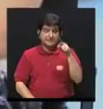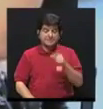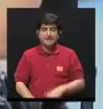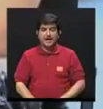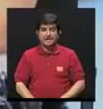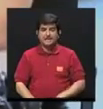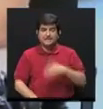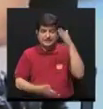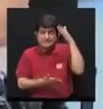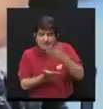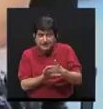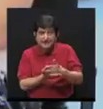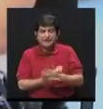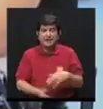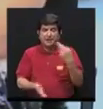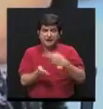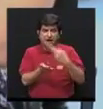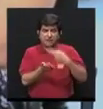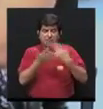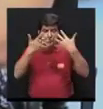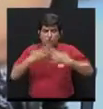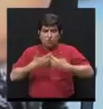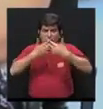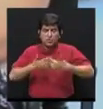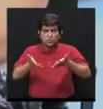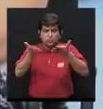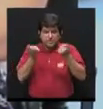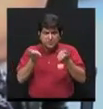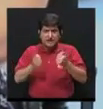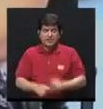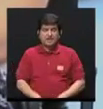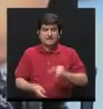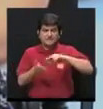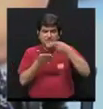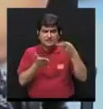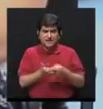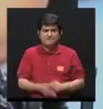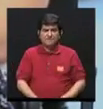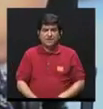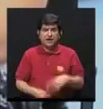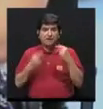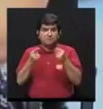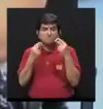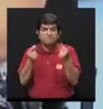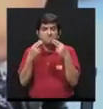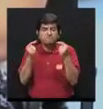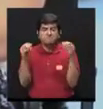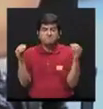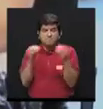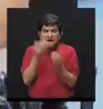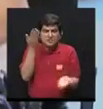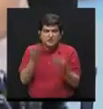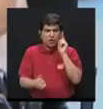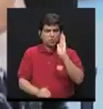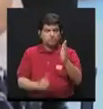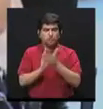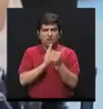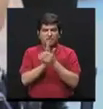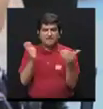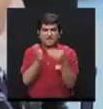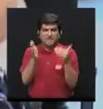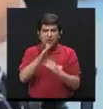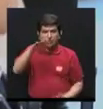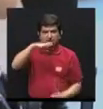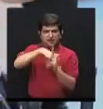que pretenden estas industrias, la vamos a estar cortando a un ritmo mucho más rápido que su capacidad de recuperación, y por lo tanto